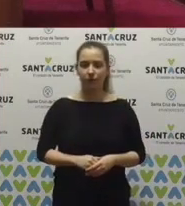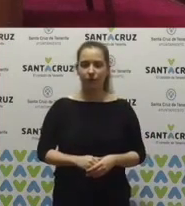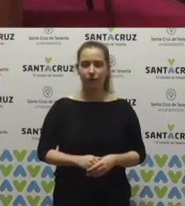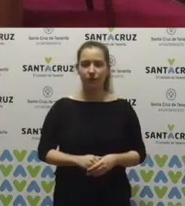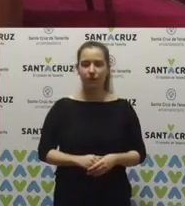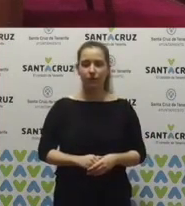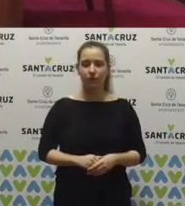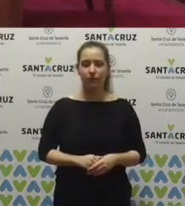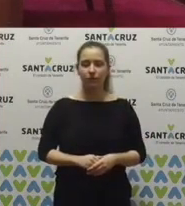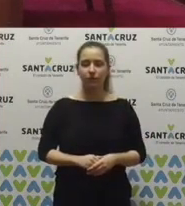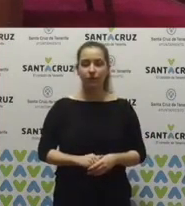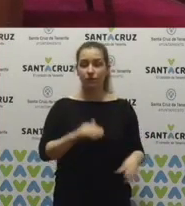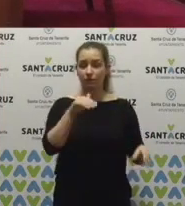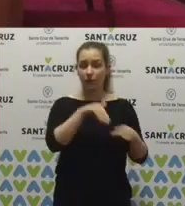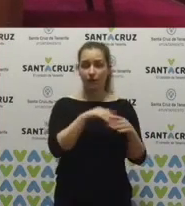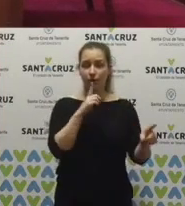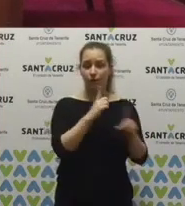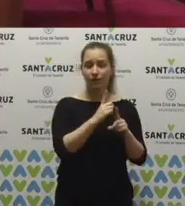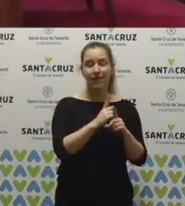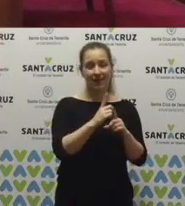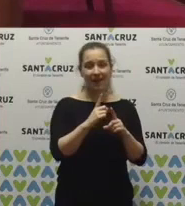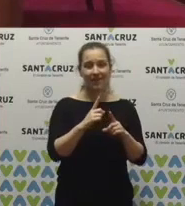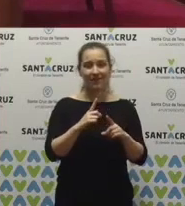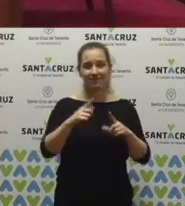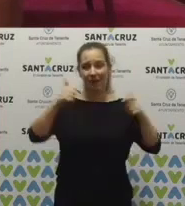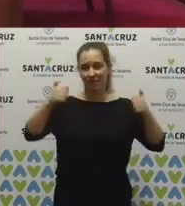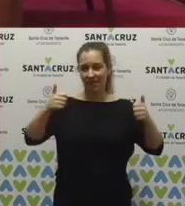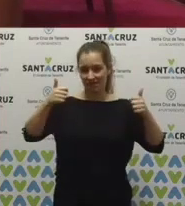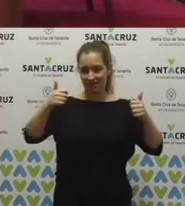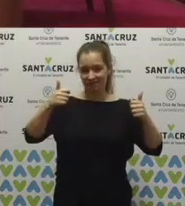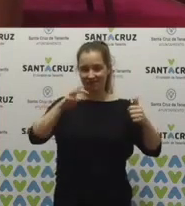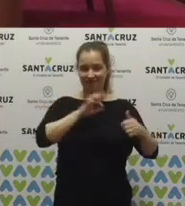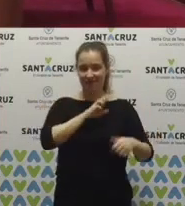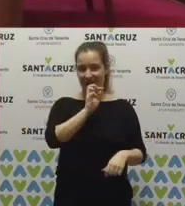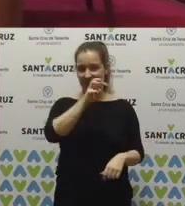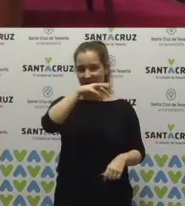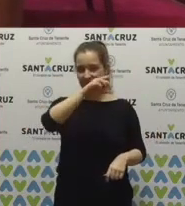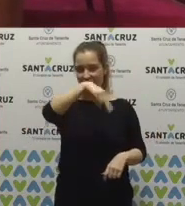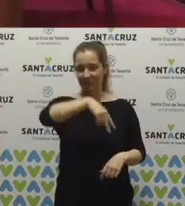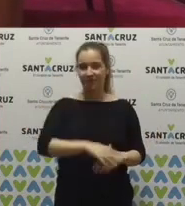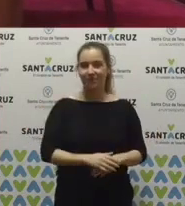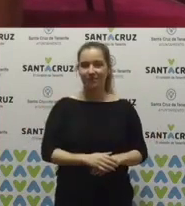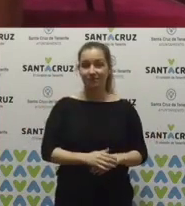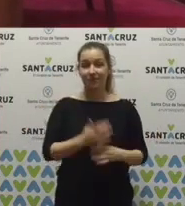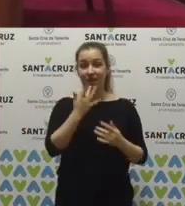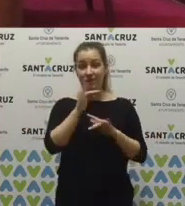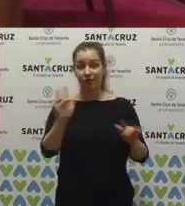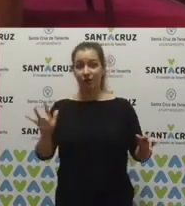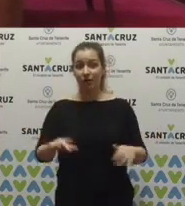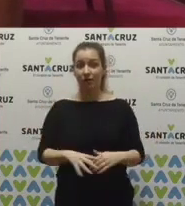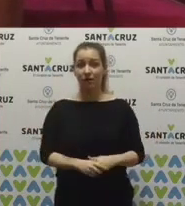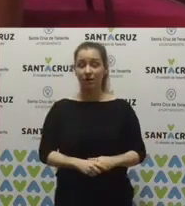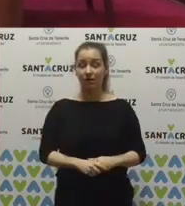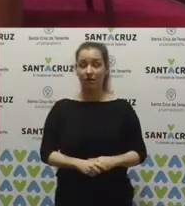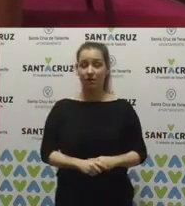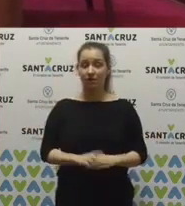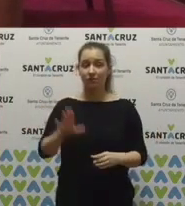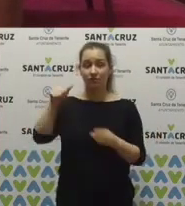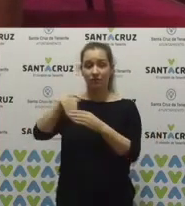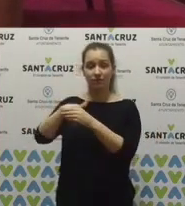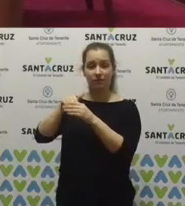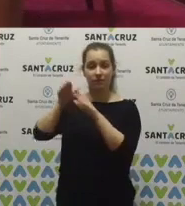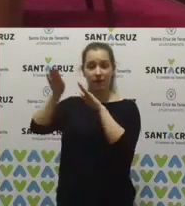votos en contra es que hay empate don ramón extensiones votos a